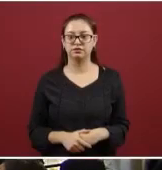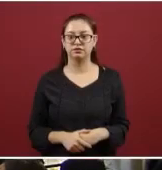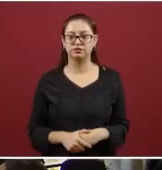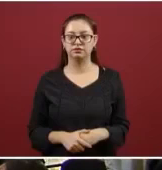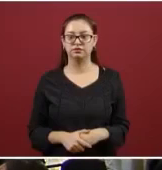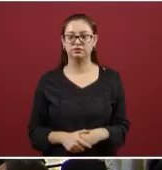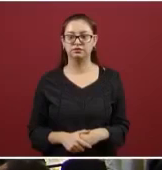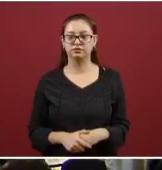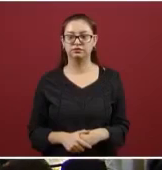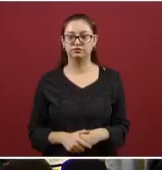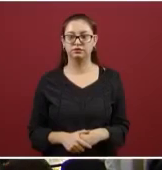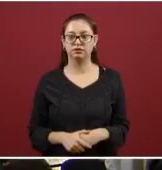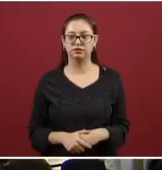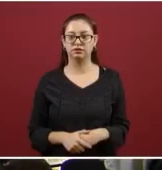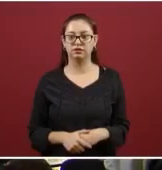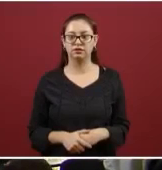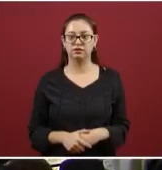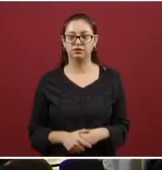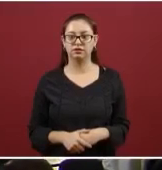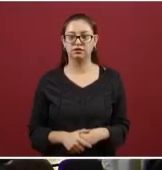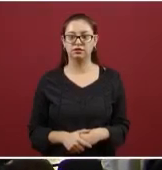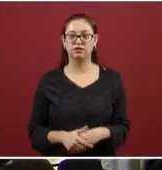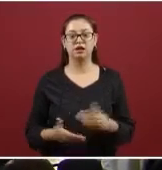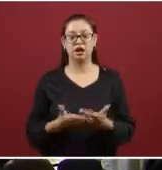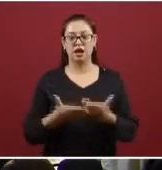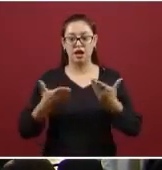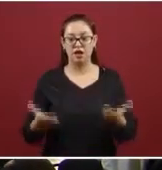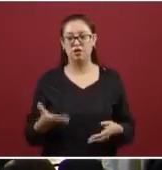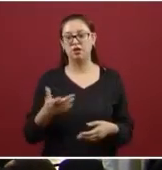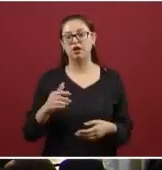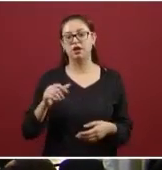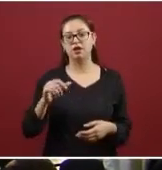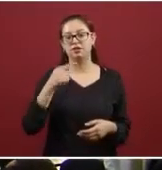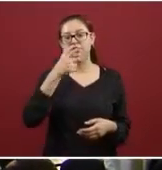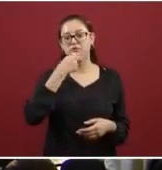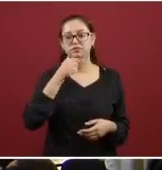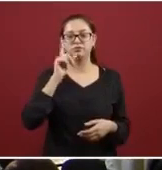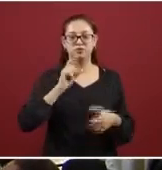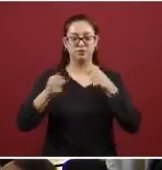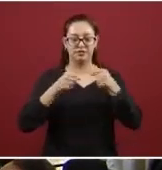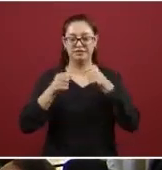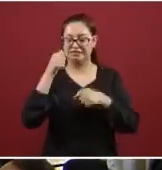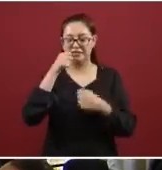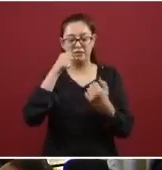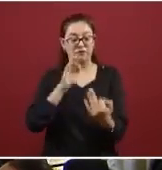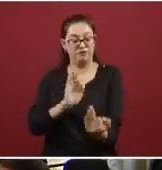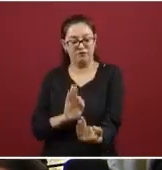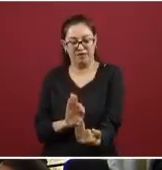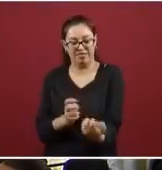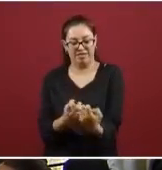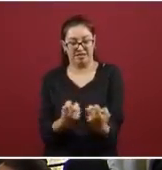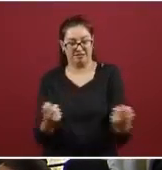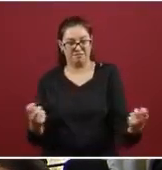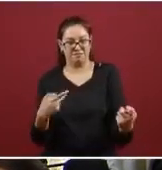están las periodistas y los periodistas, que siempre están aquí adelante, pero ahora